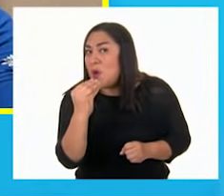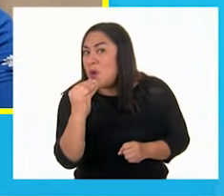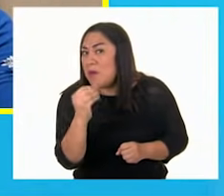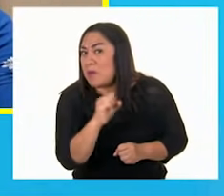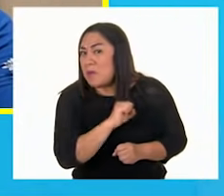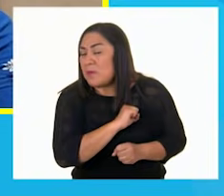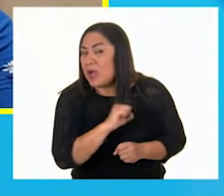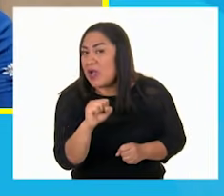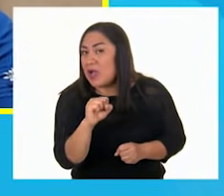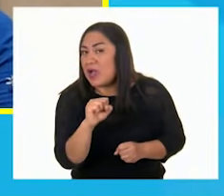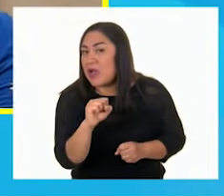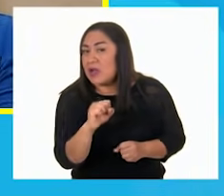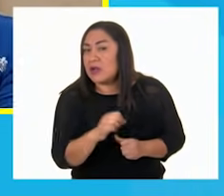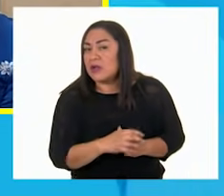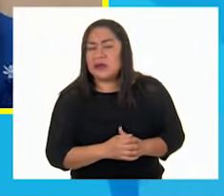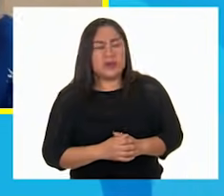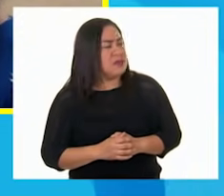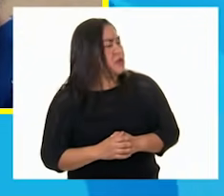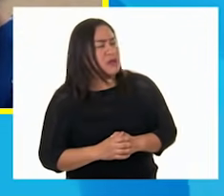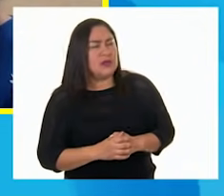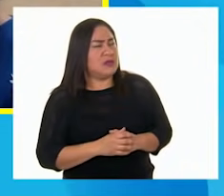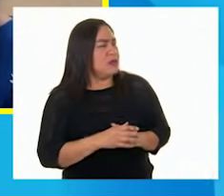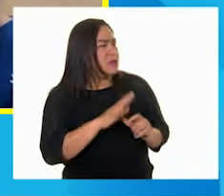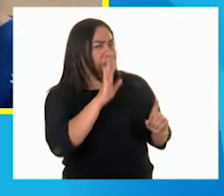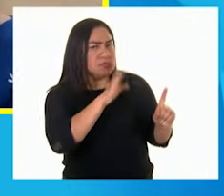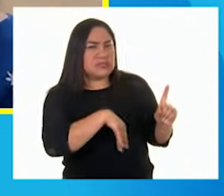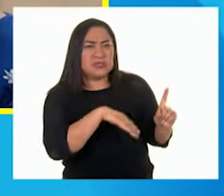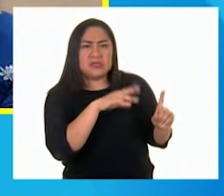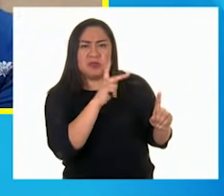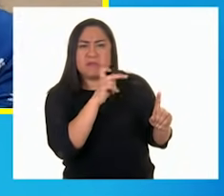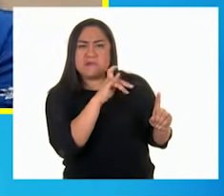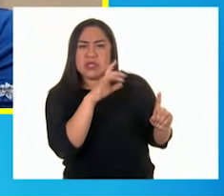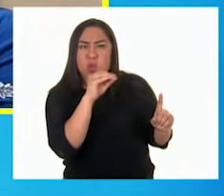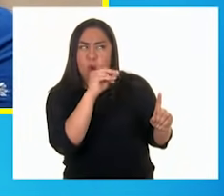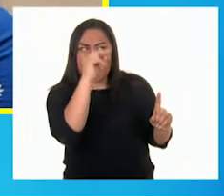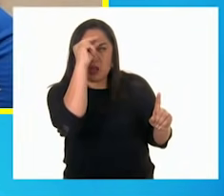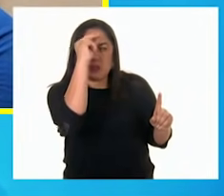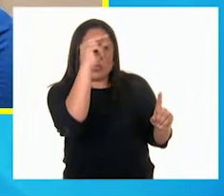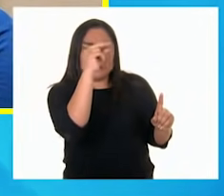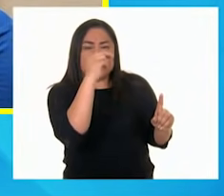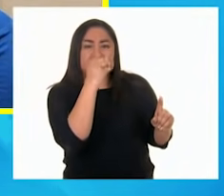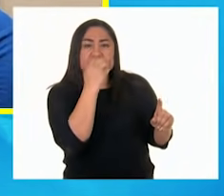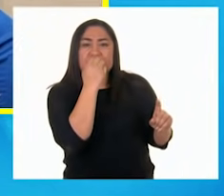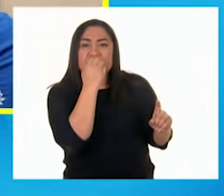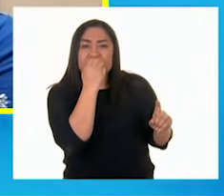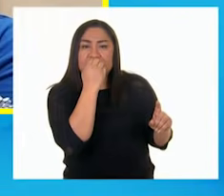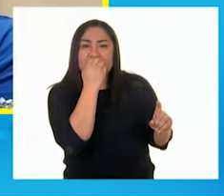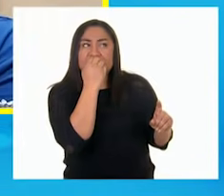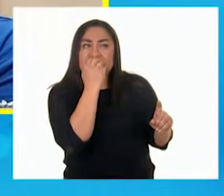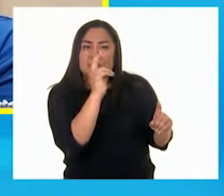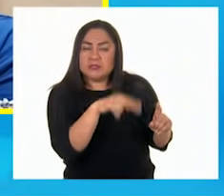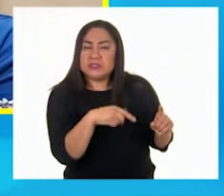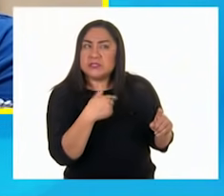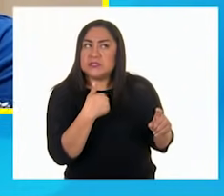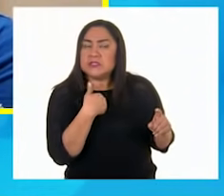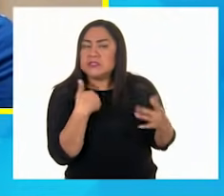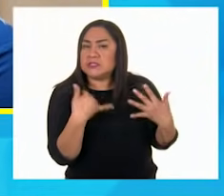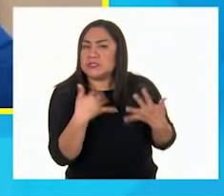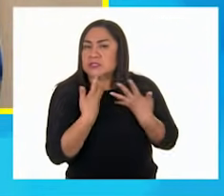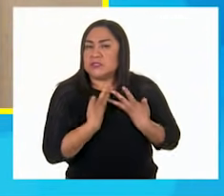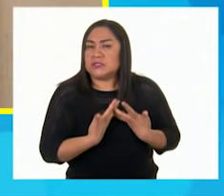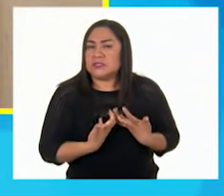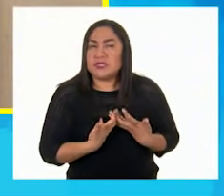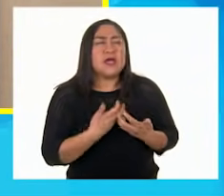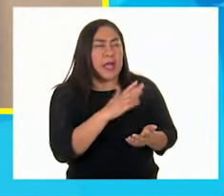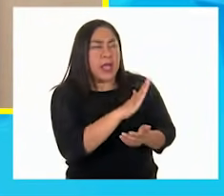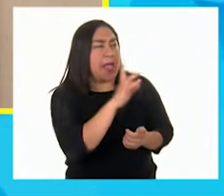feroz! ¡Ay, Pepillo Listillo! ¡Eso sí que está de terror! A ver,